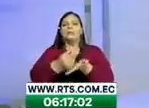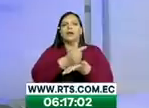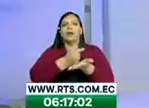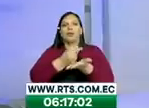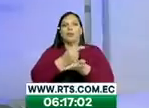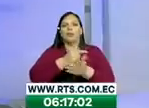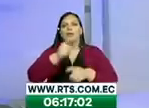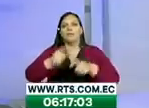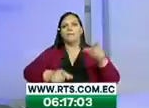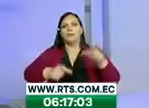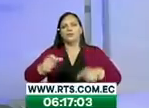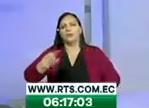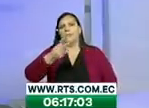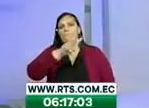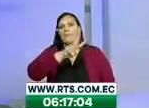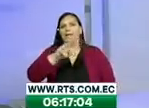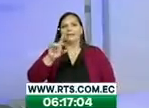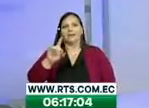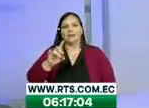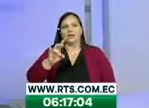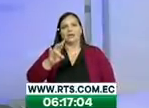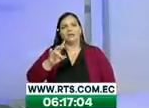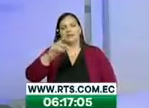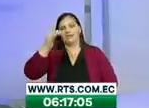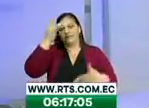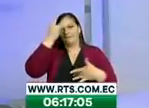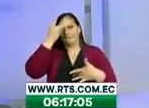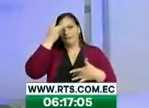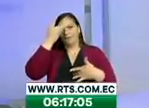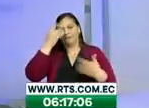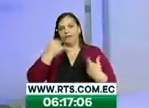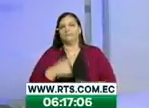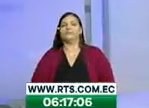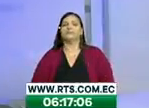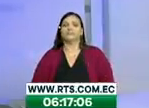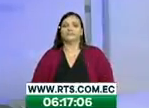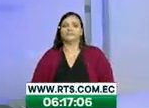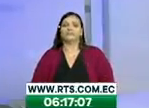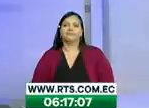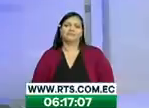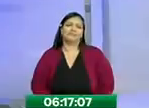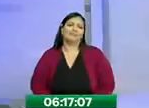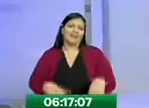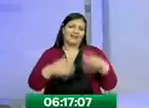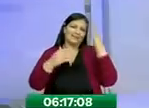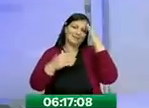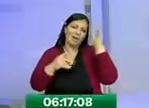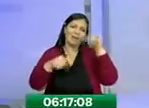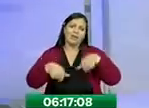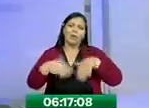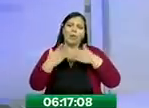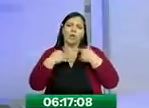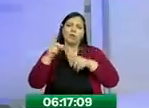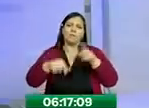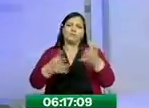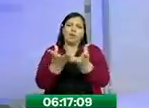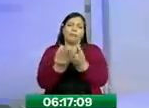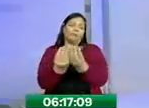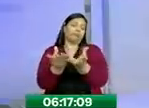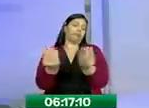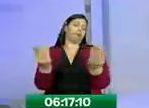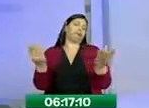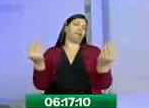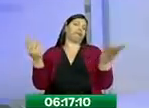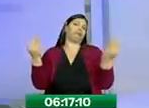por la densidad poblacional, ¿no? Somos mayor número de habitantes y vamos a tener mayor contagio acá en